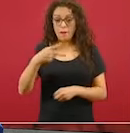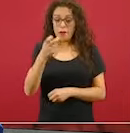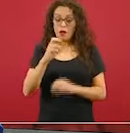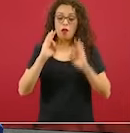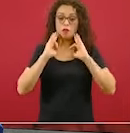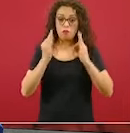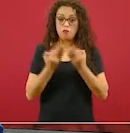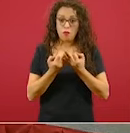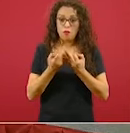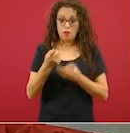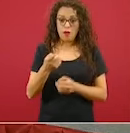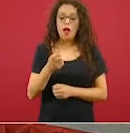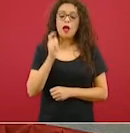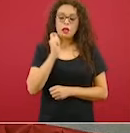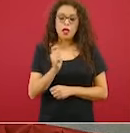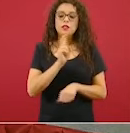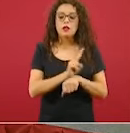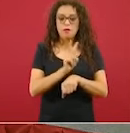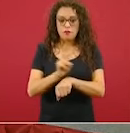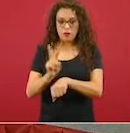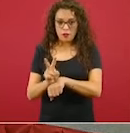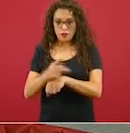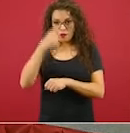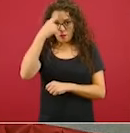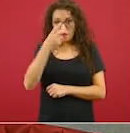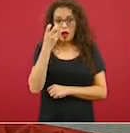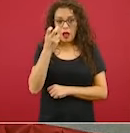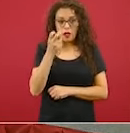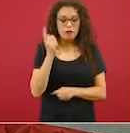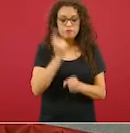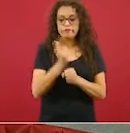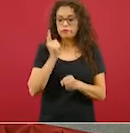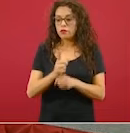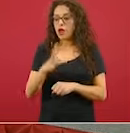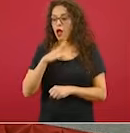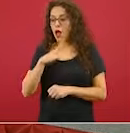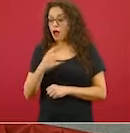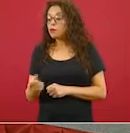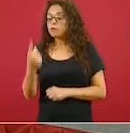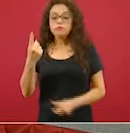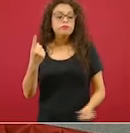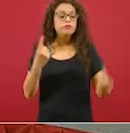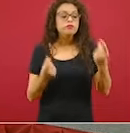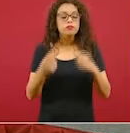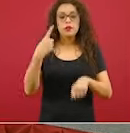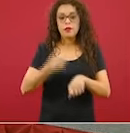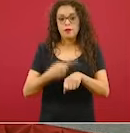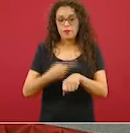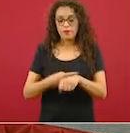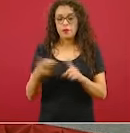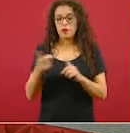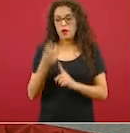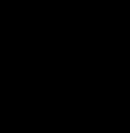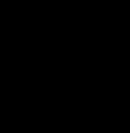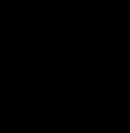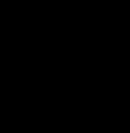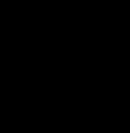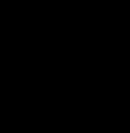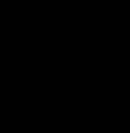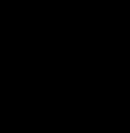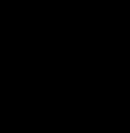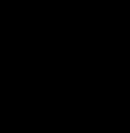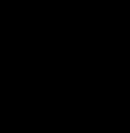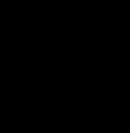la vigilancia y la identificación de los brotes también puede contribuir a conocer la situación de los mismos en lugares específicos.